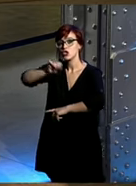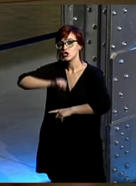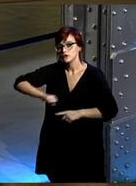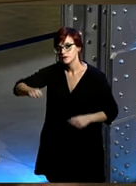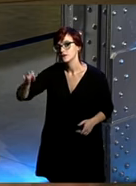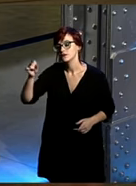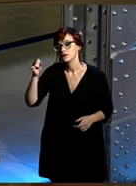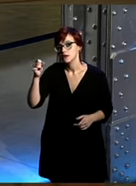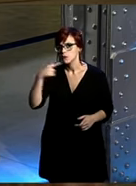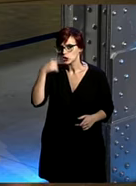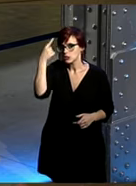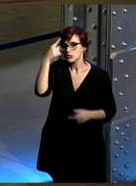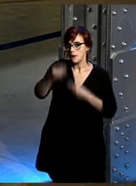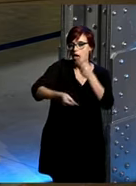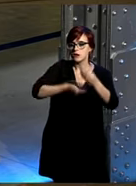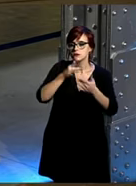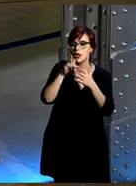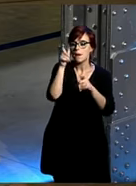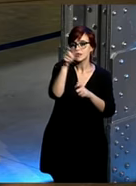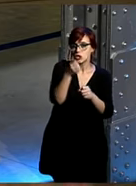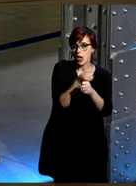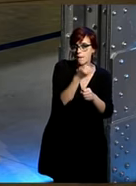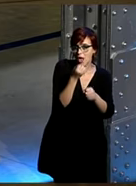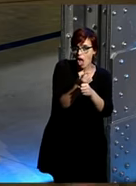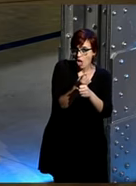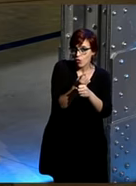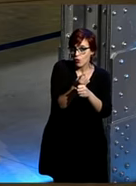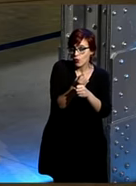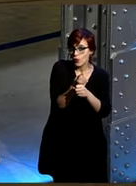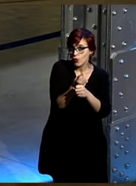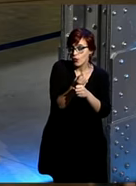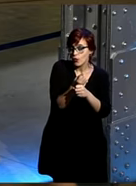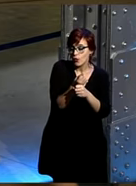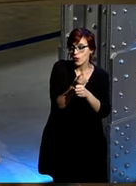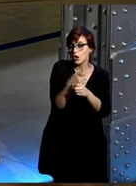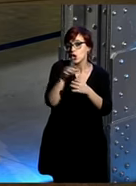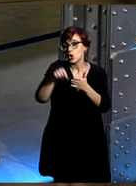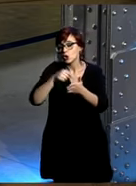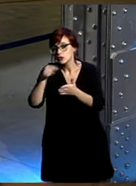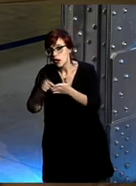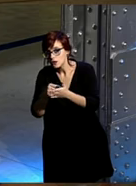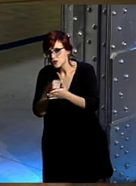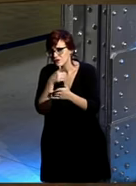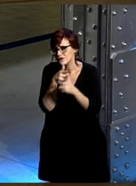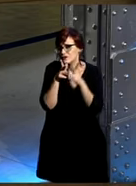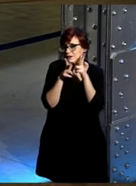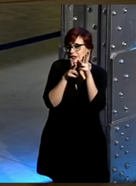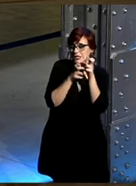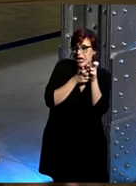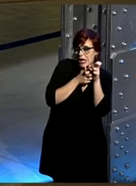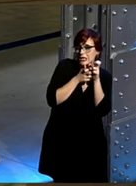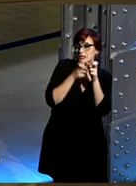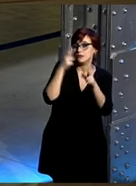cuando sabemos qué hacen con nuestros empleados, donde tienen contratos terroríficos, donde hay